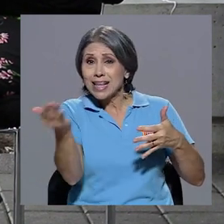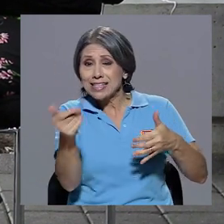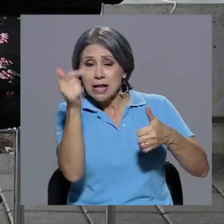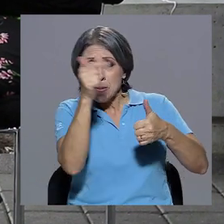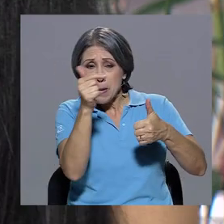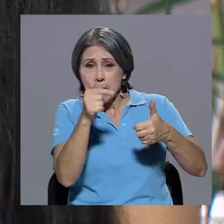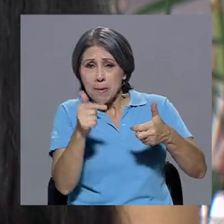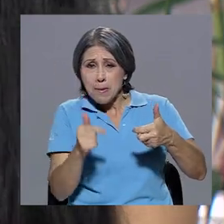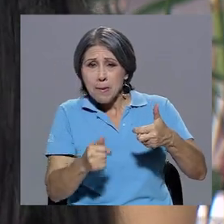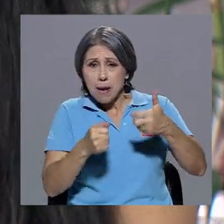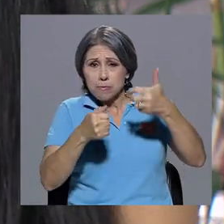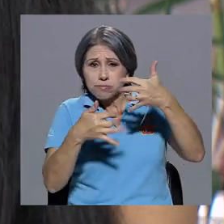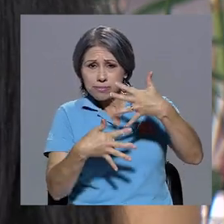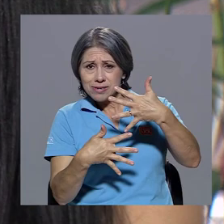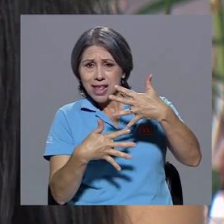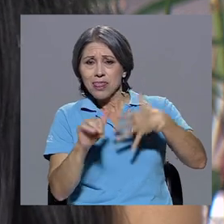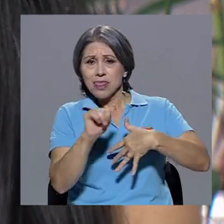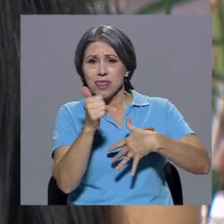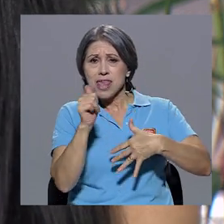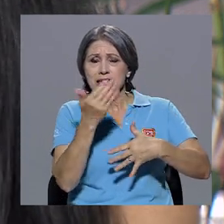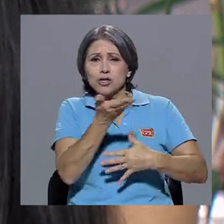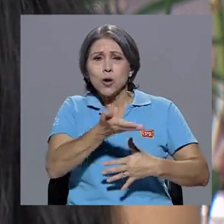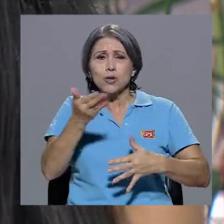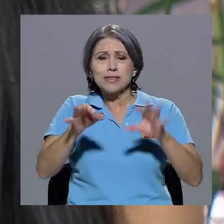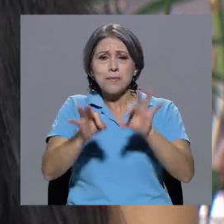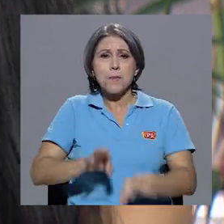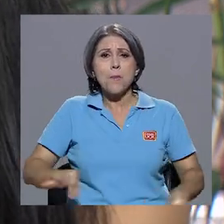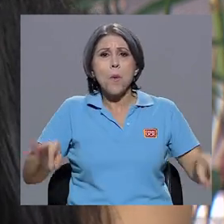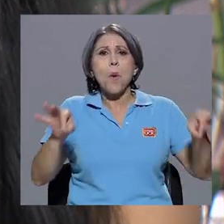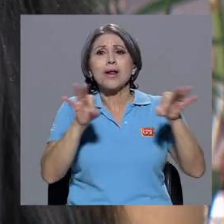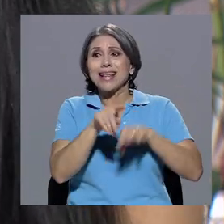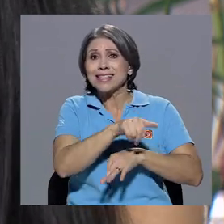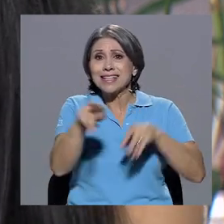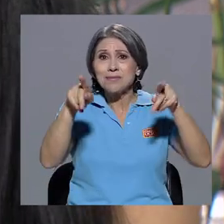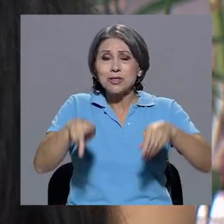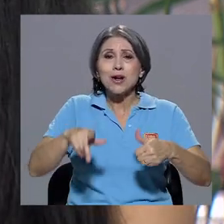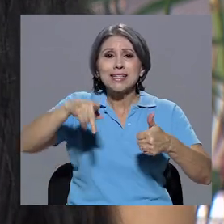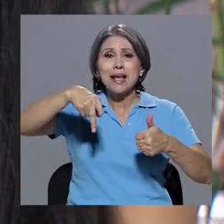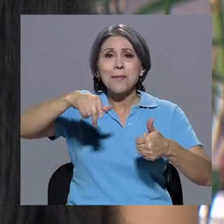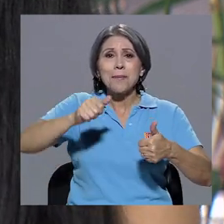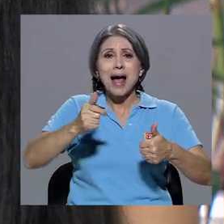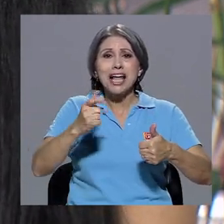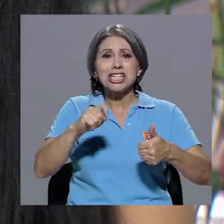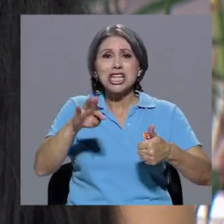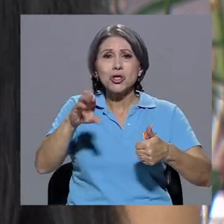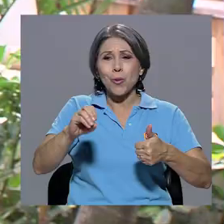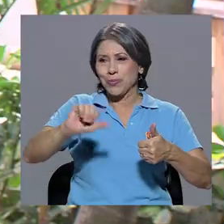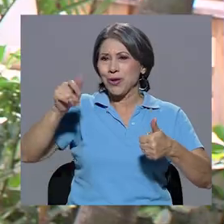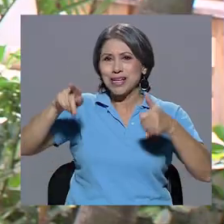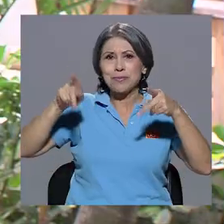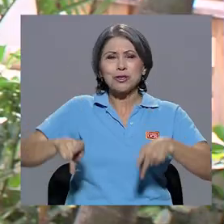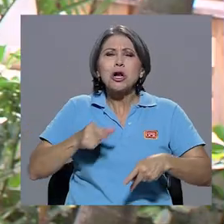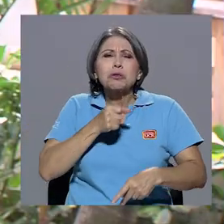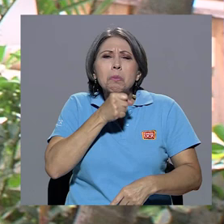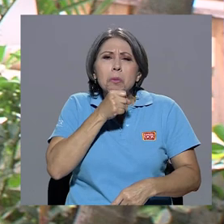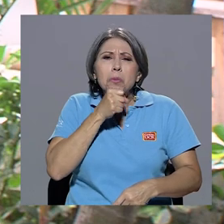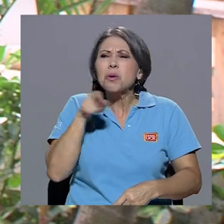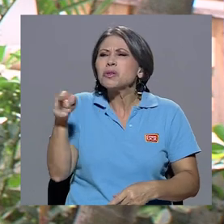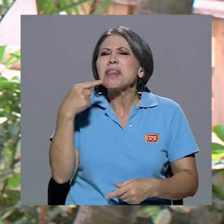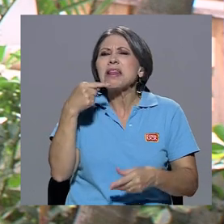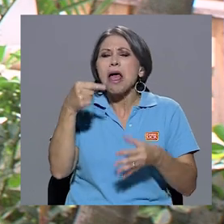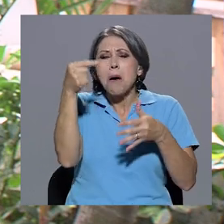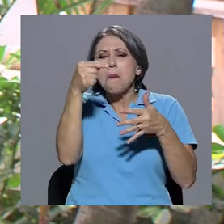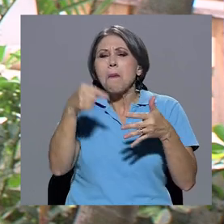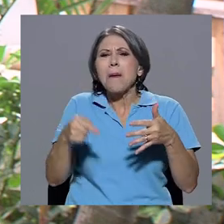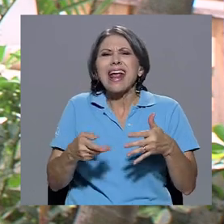10 puntos claves que encontraste en esas personas, en Don Pachito y en las personas súper longevas, ¿cuáles serían? Así okay, como